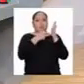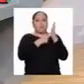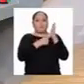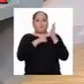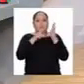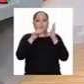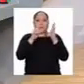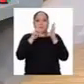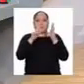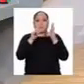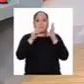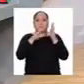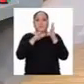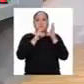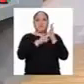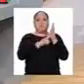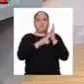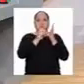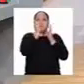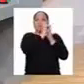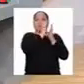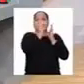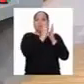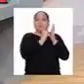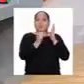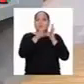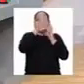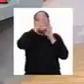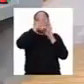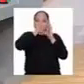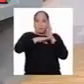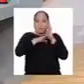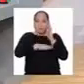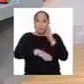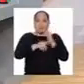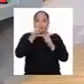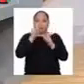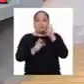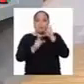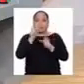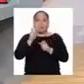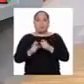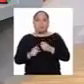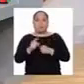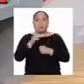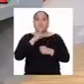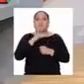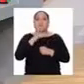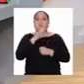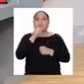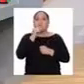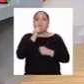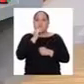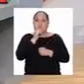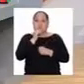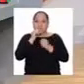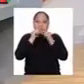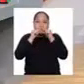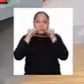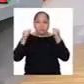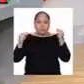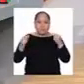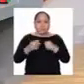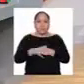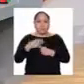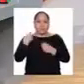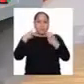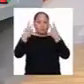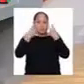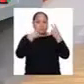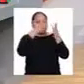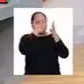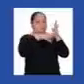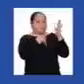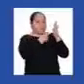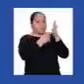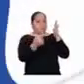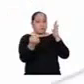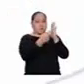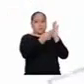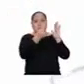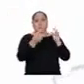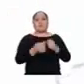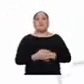variable porcentaje de disminución de personas quechohablantes. Mire, yo tengo este de aquí.